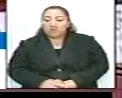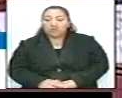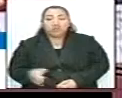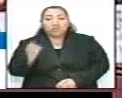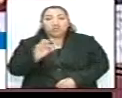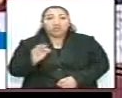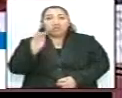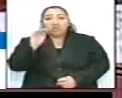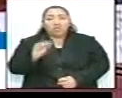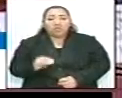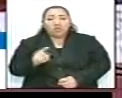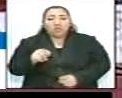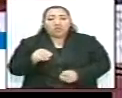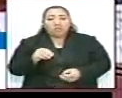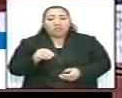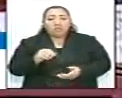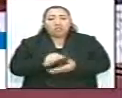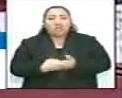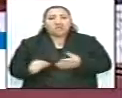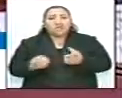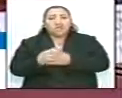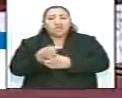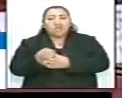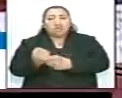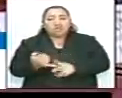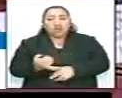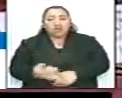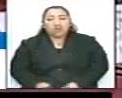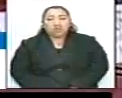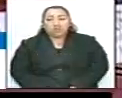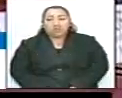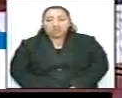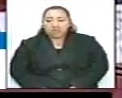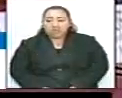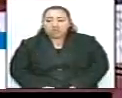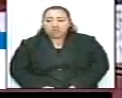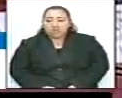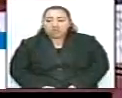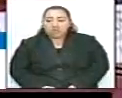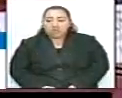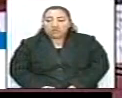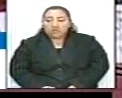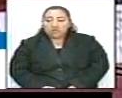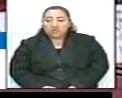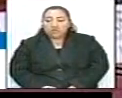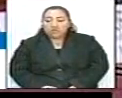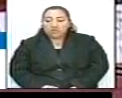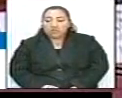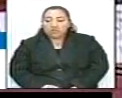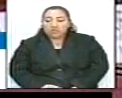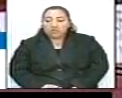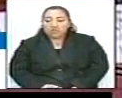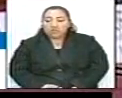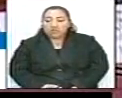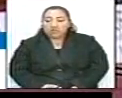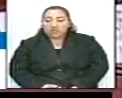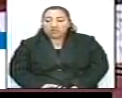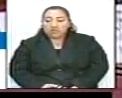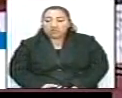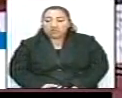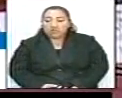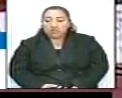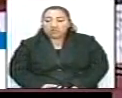ya en el mes de septiembre aproximadamente, donde cada despacho o cartera ministerial debería tener una meta